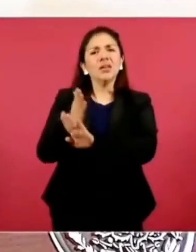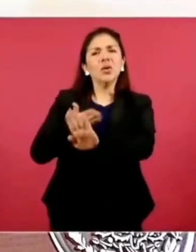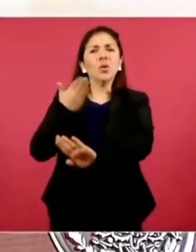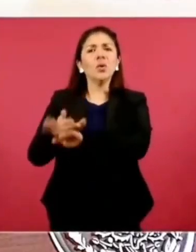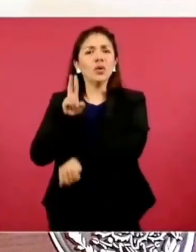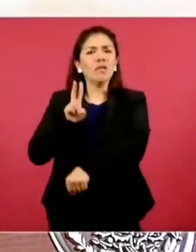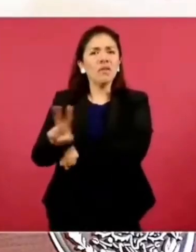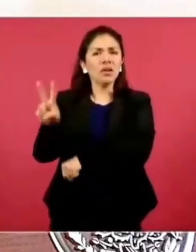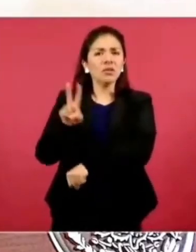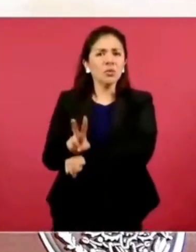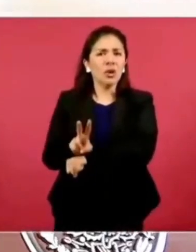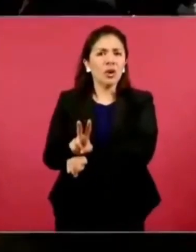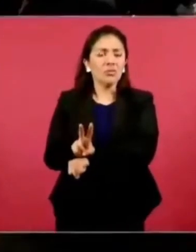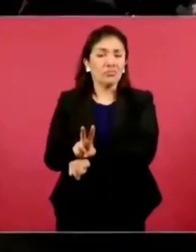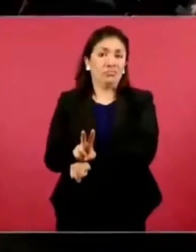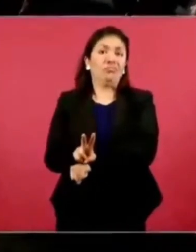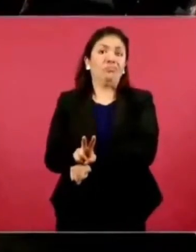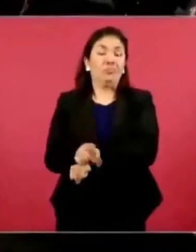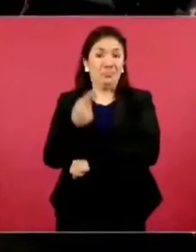Porque miren,